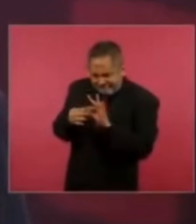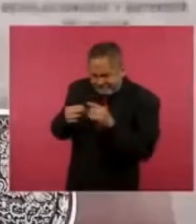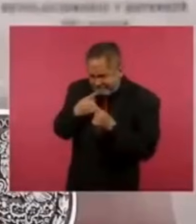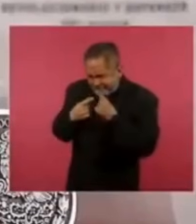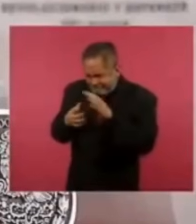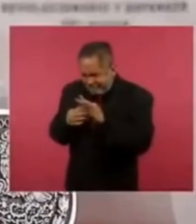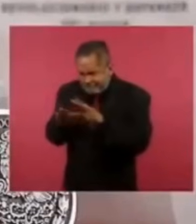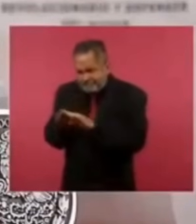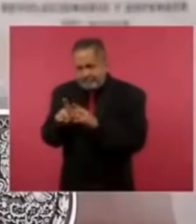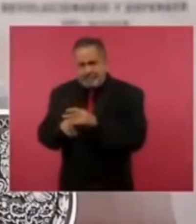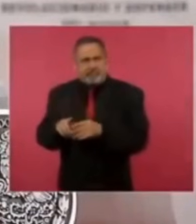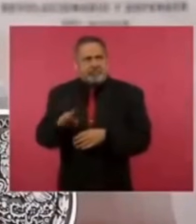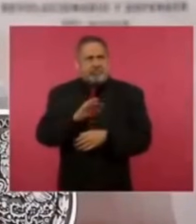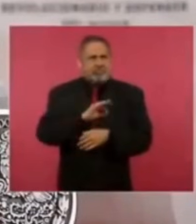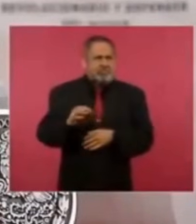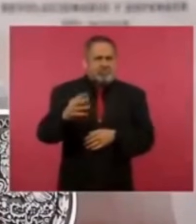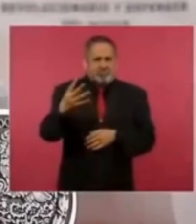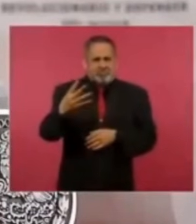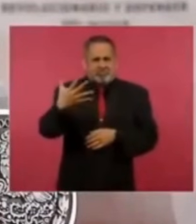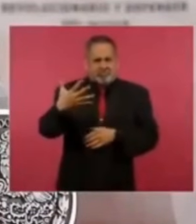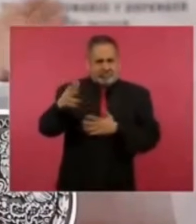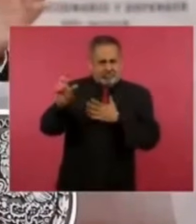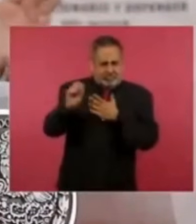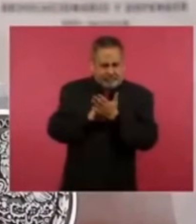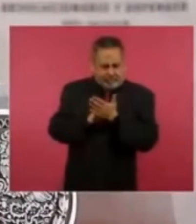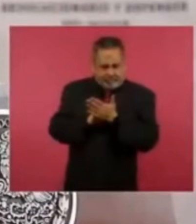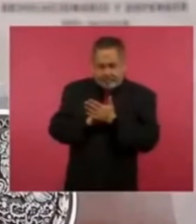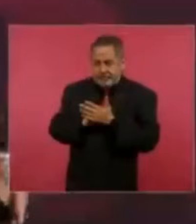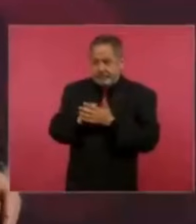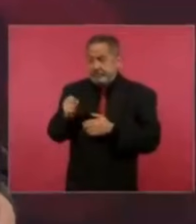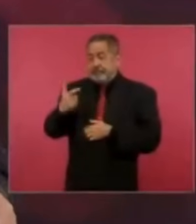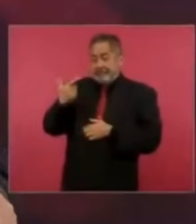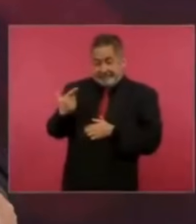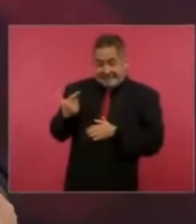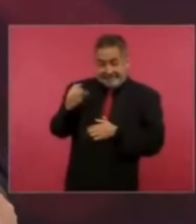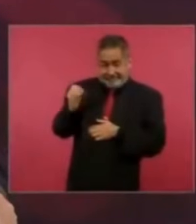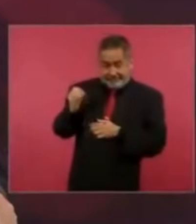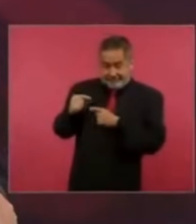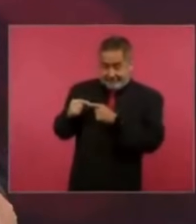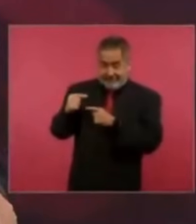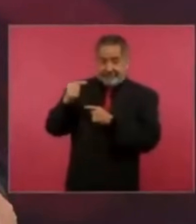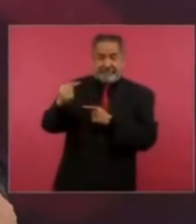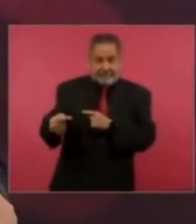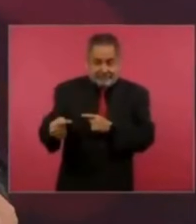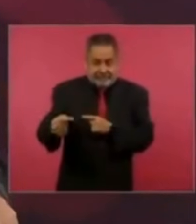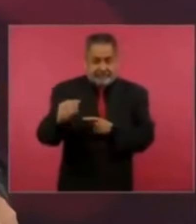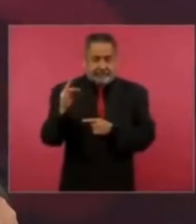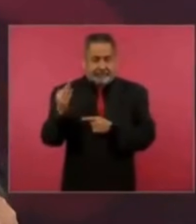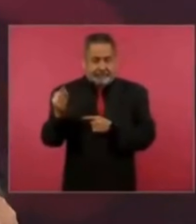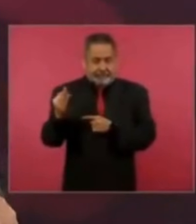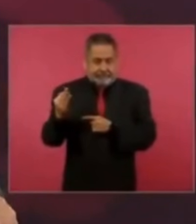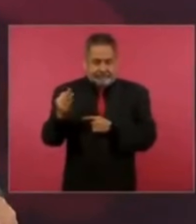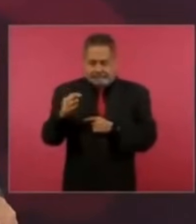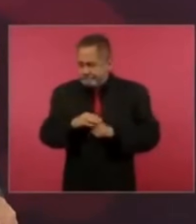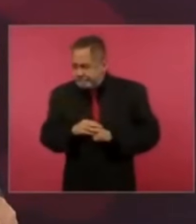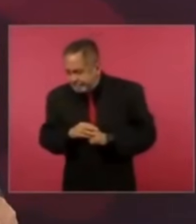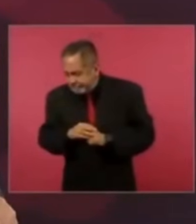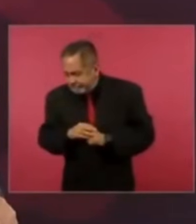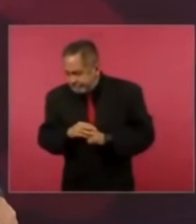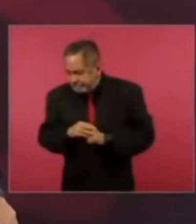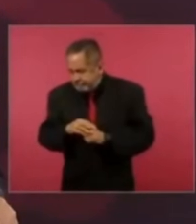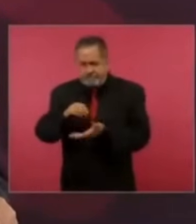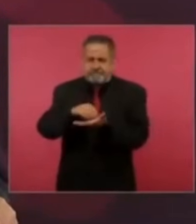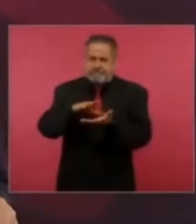otros comunicadores que hacen campañas orquestadas por la derecha, donde ellos se suman, que saquen